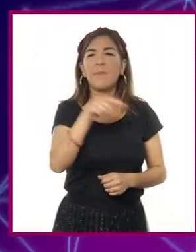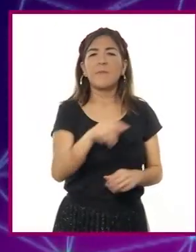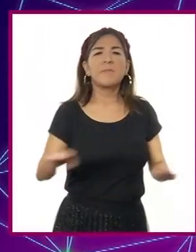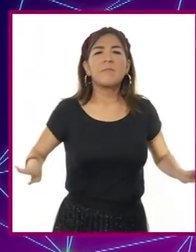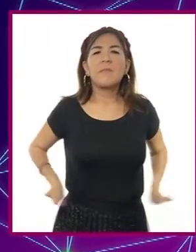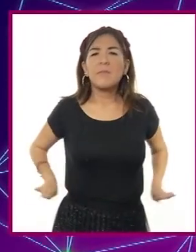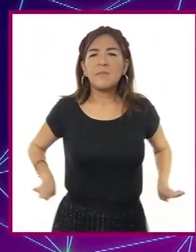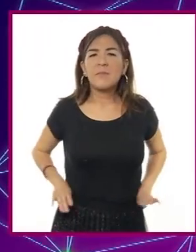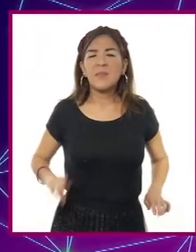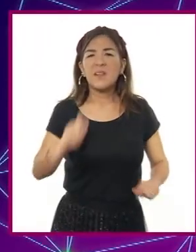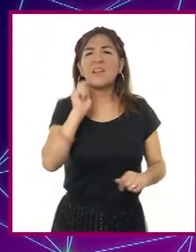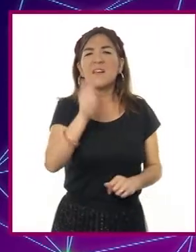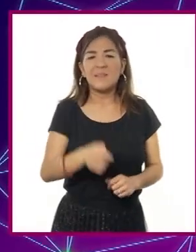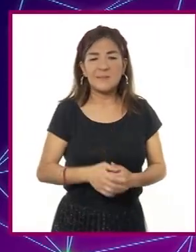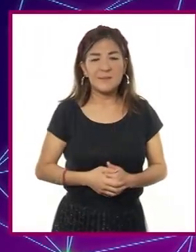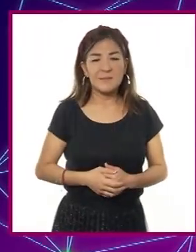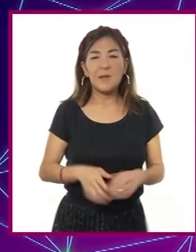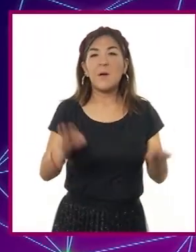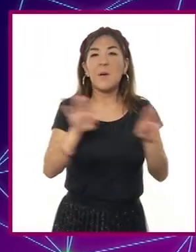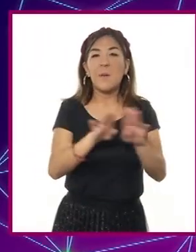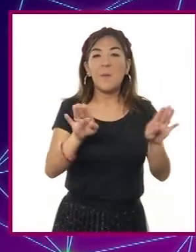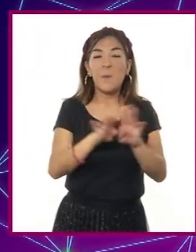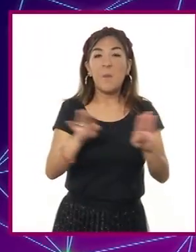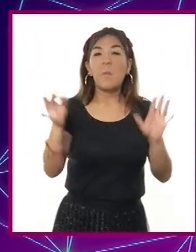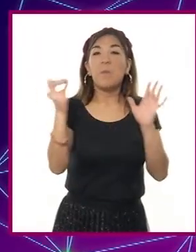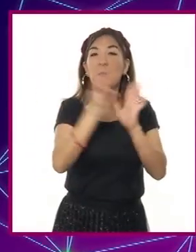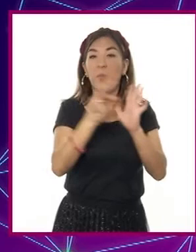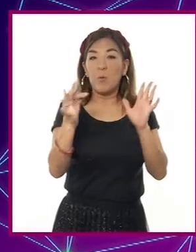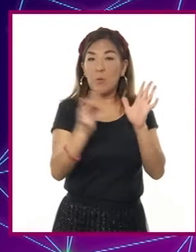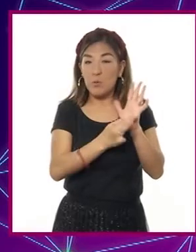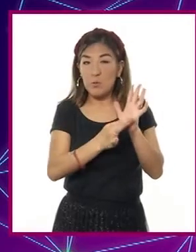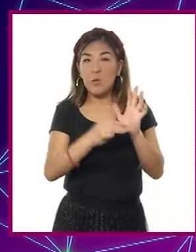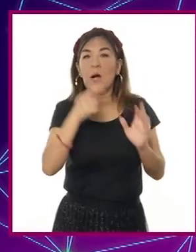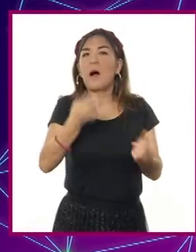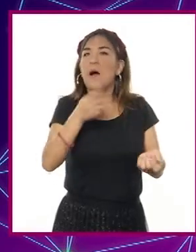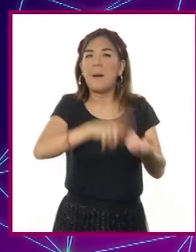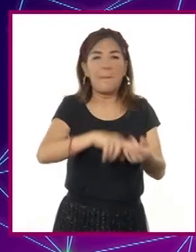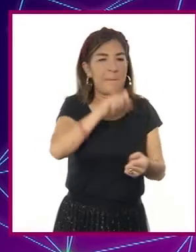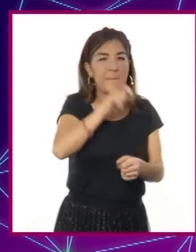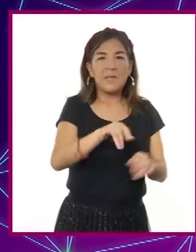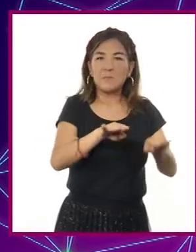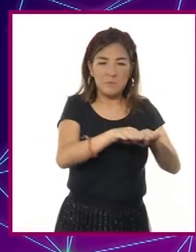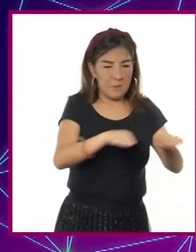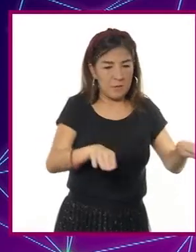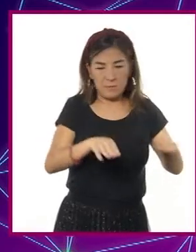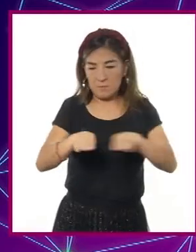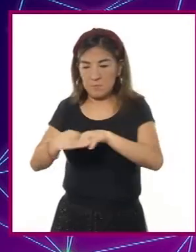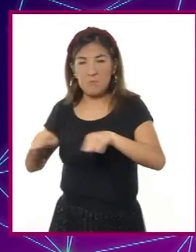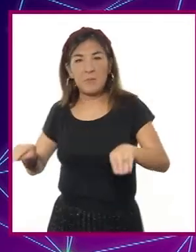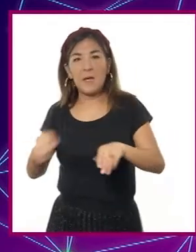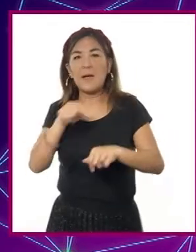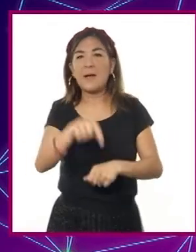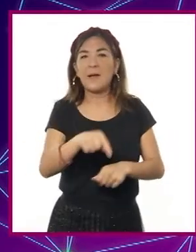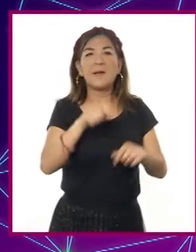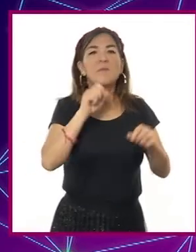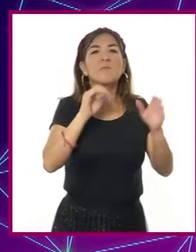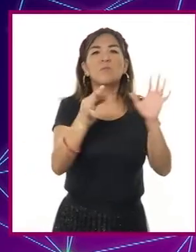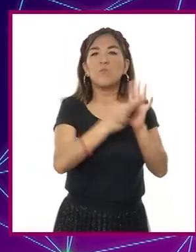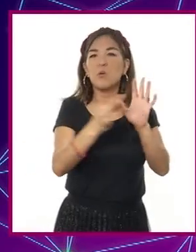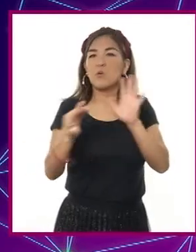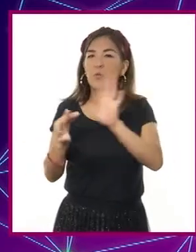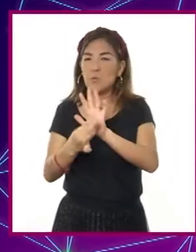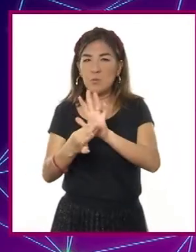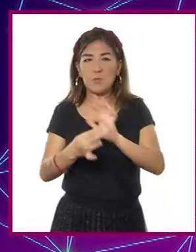recta es que cualquier punto sobre la mediatriz se encuentra a la misma distancia de los extremos del segmento, es